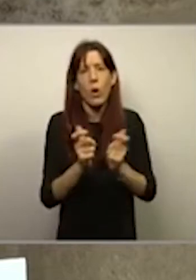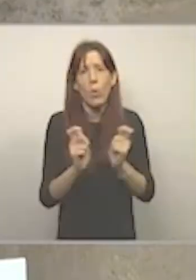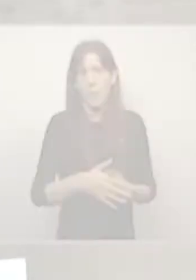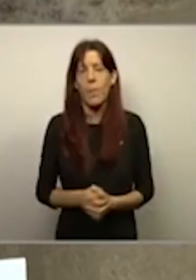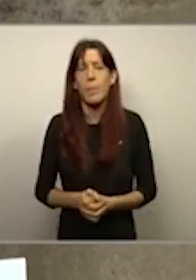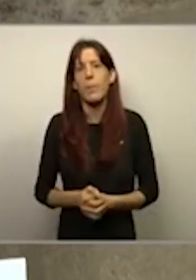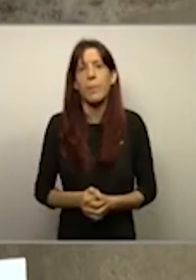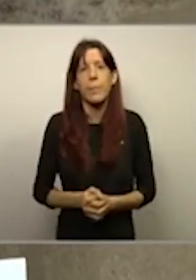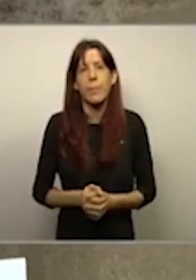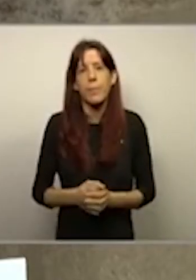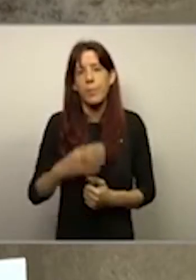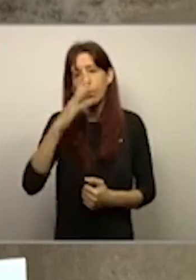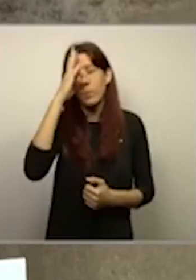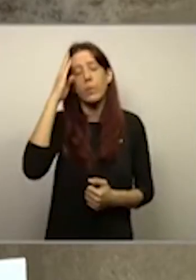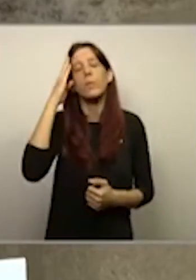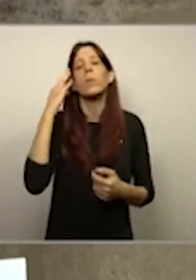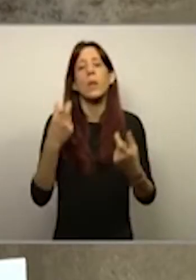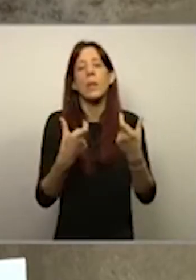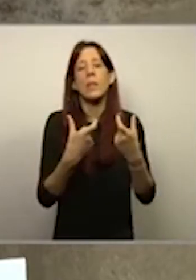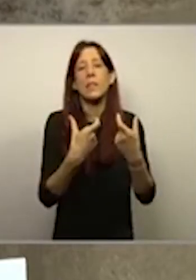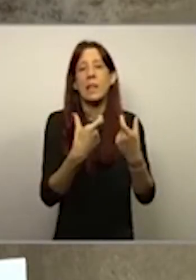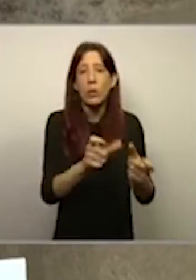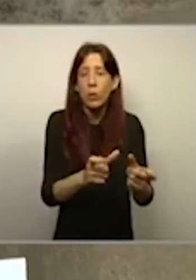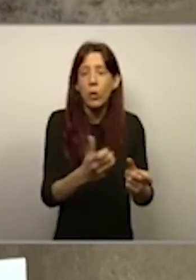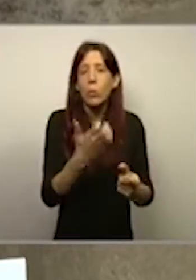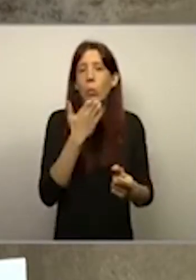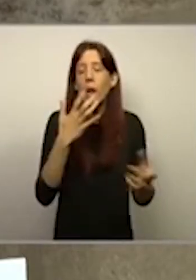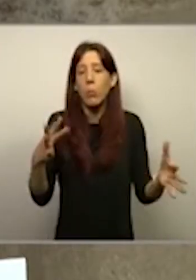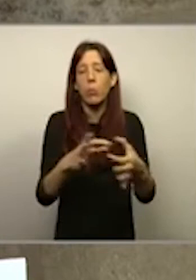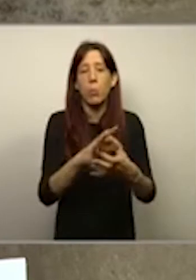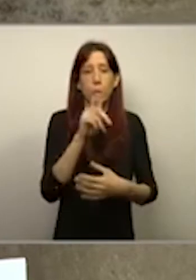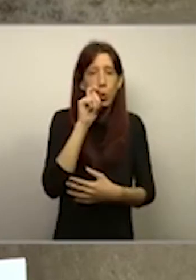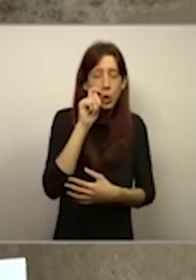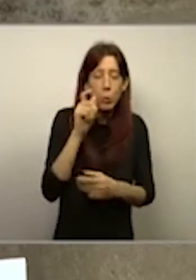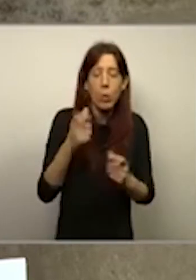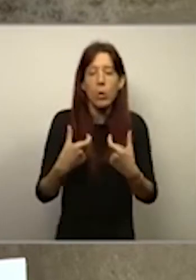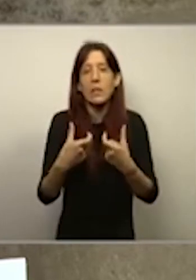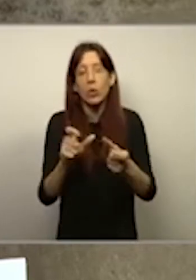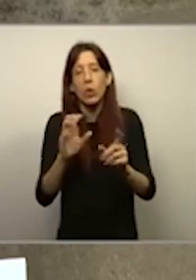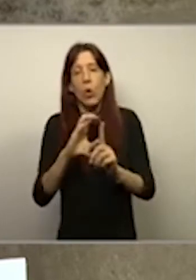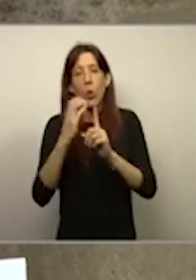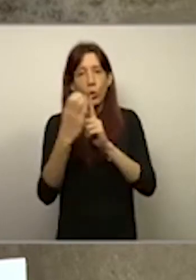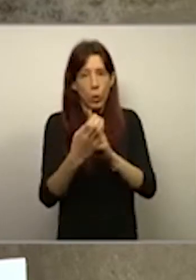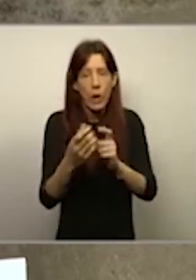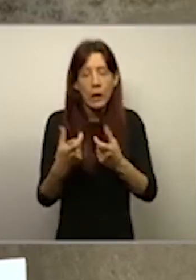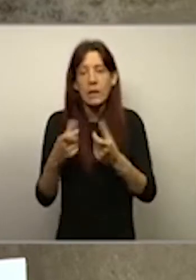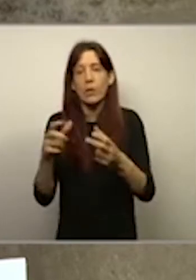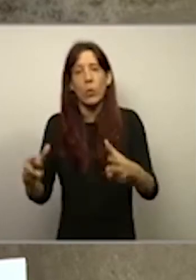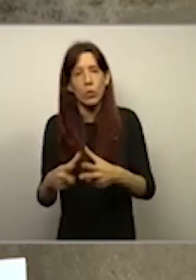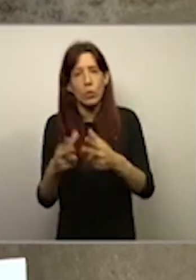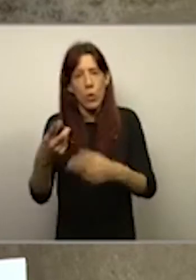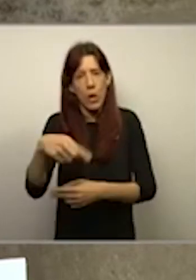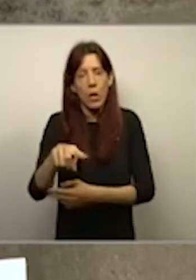afectadas en el sector de carácter vinculadas al turismo con también culturales sociales